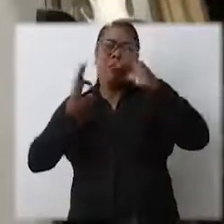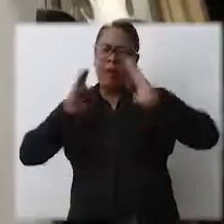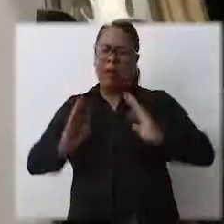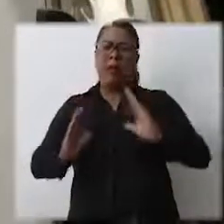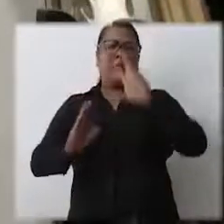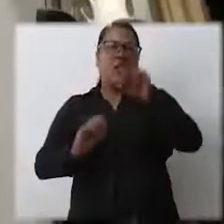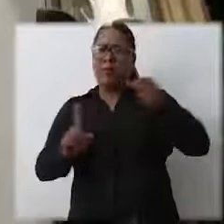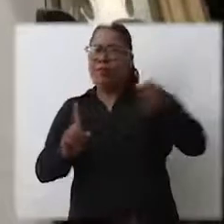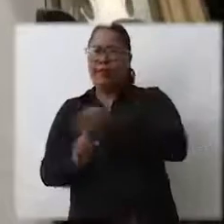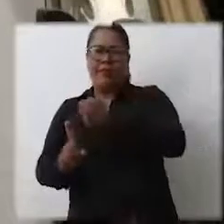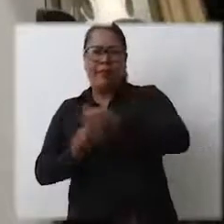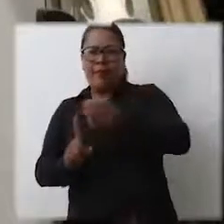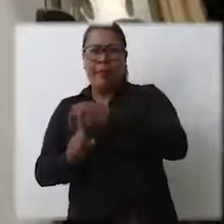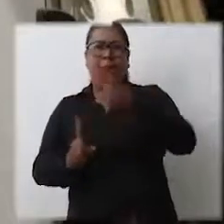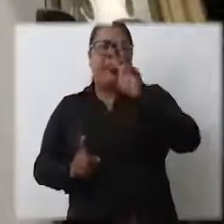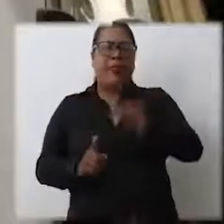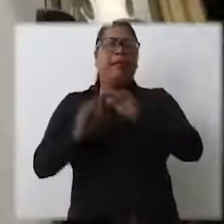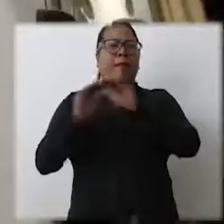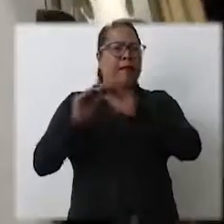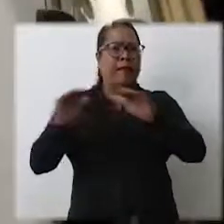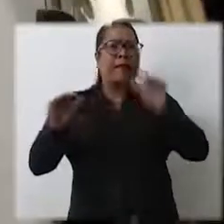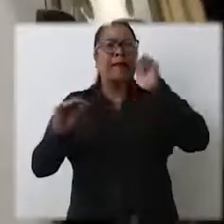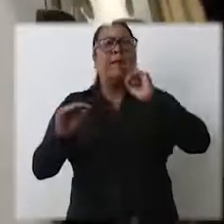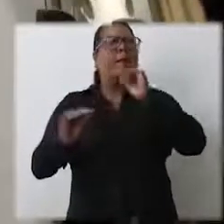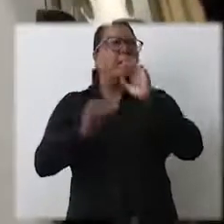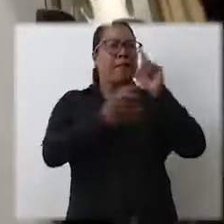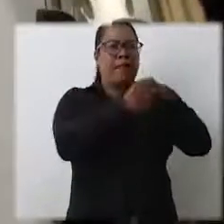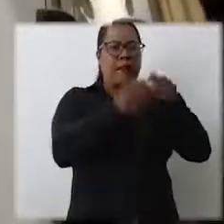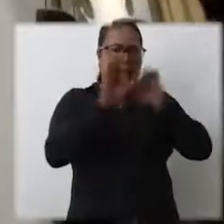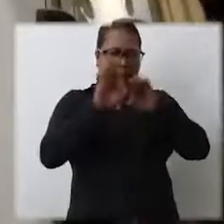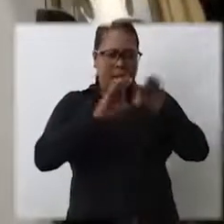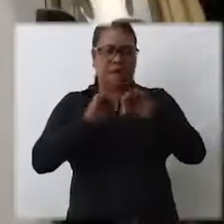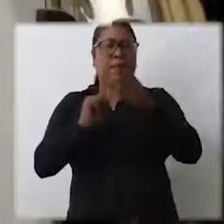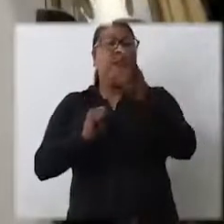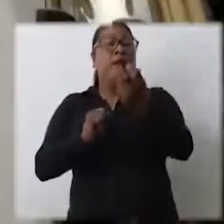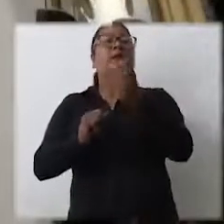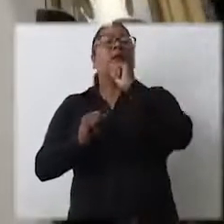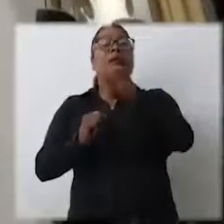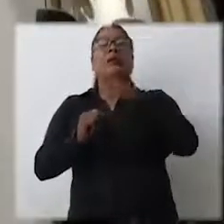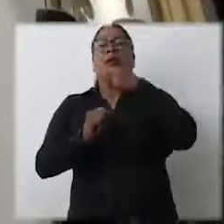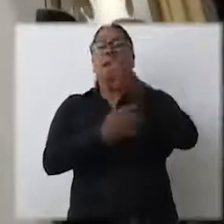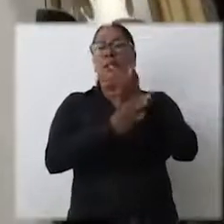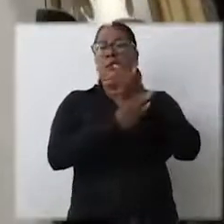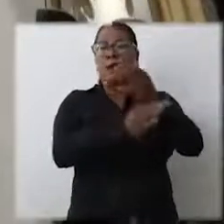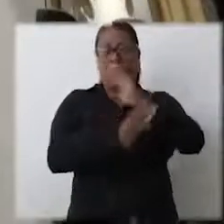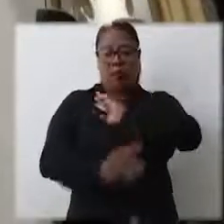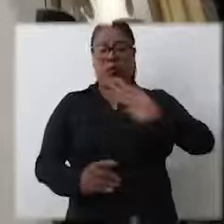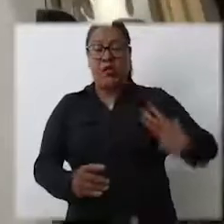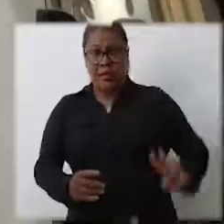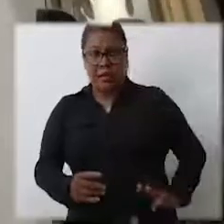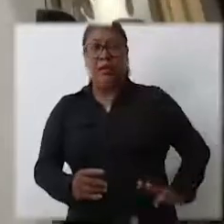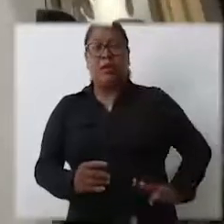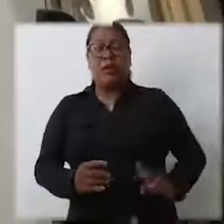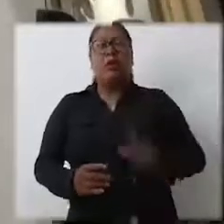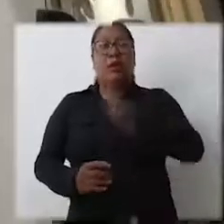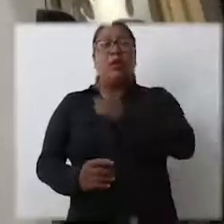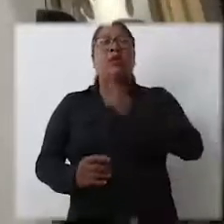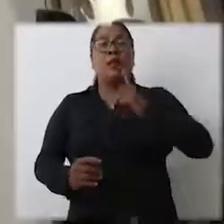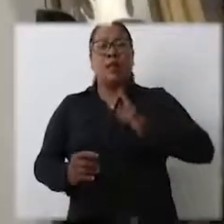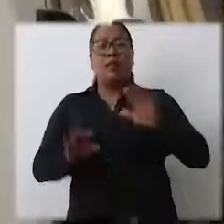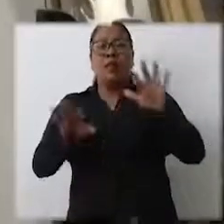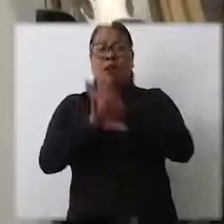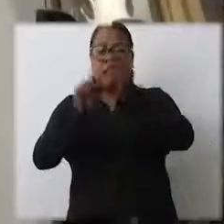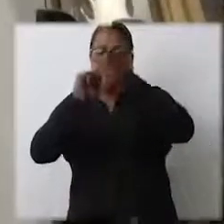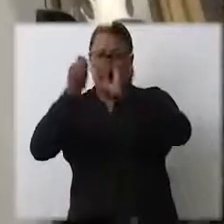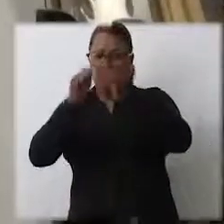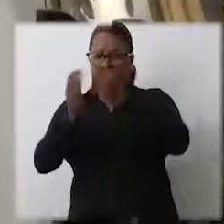para garantizar el derecho de las mujeres a una vida libre de violencia de género, de conformidad con los tratados internacionales en materia de